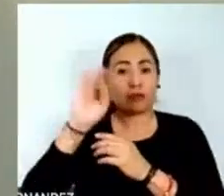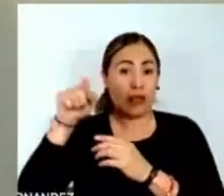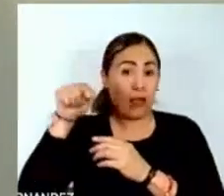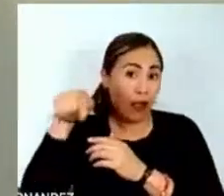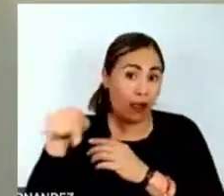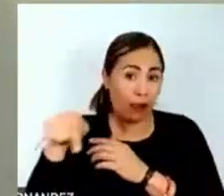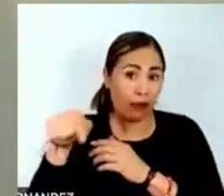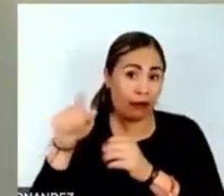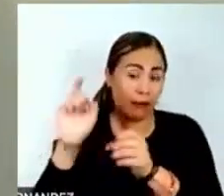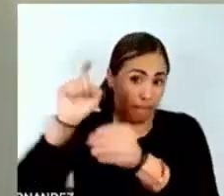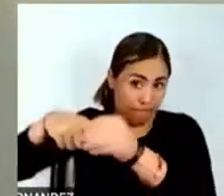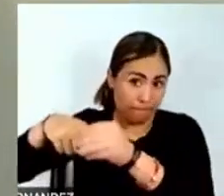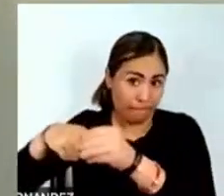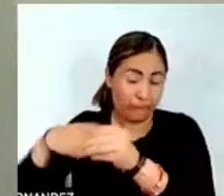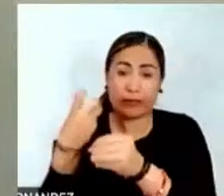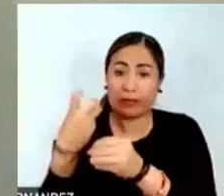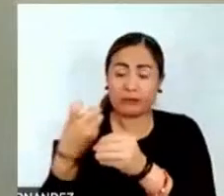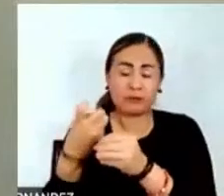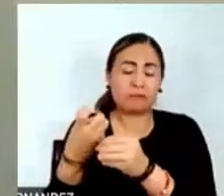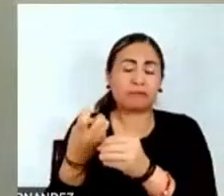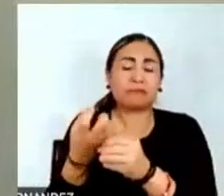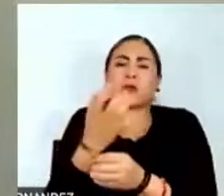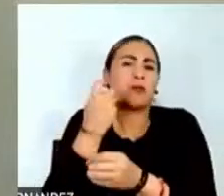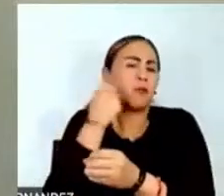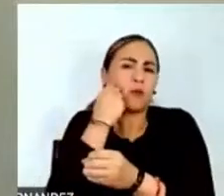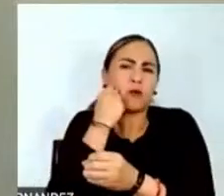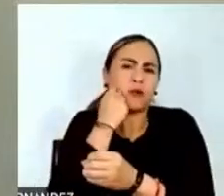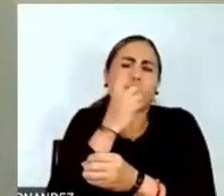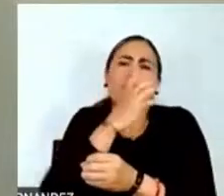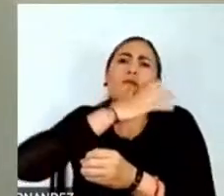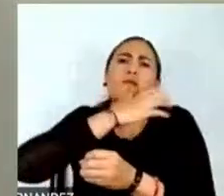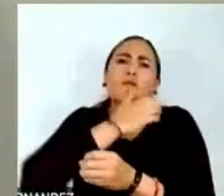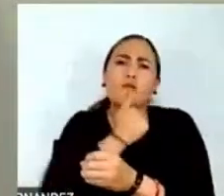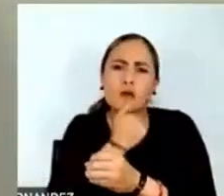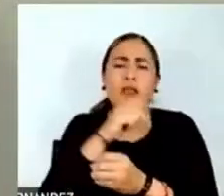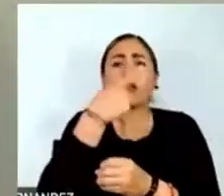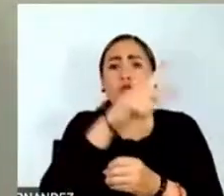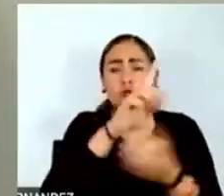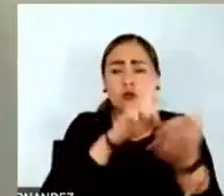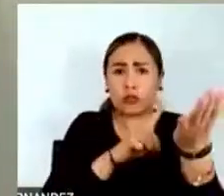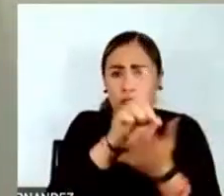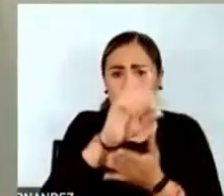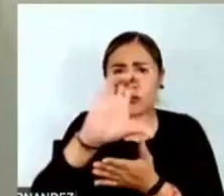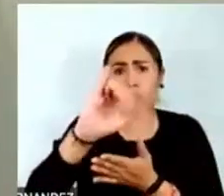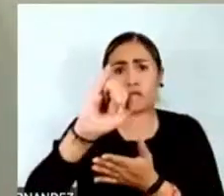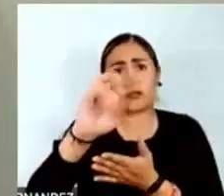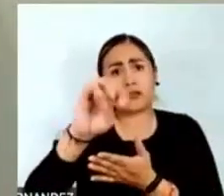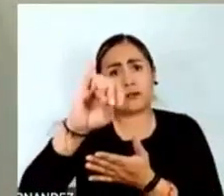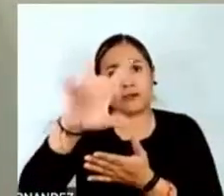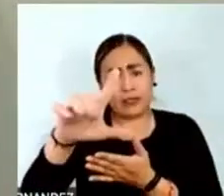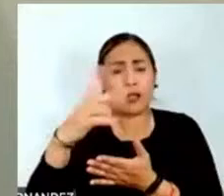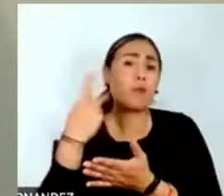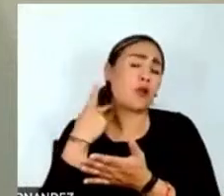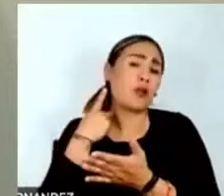bajo ninguna circunstancia constituir una renuncia a los derechos civiles y políticos de los que debe de gozar